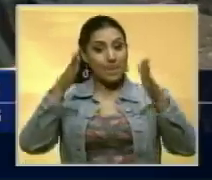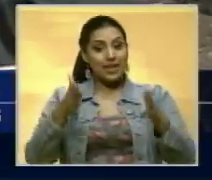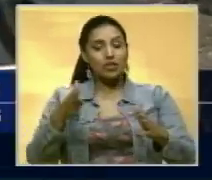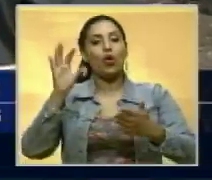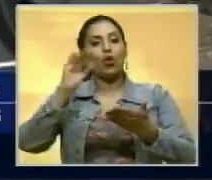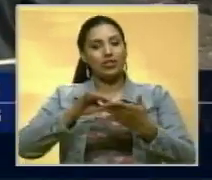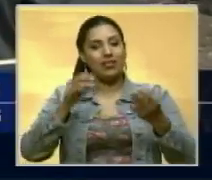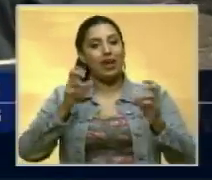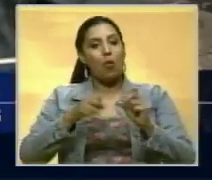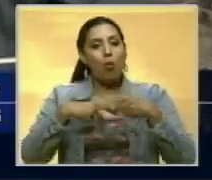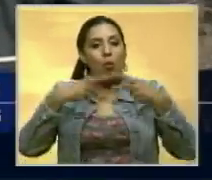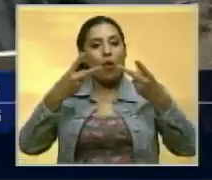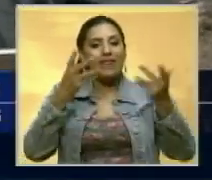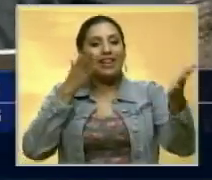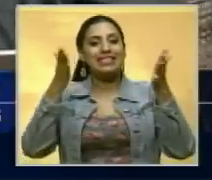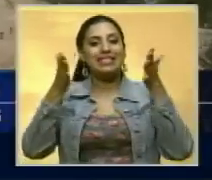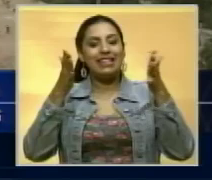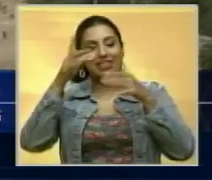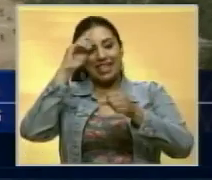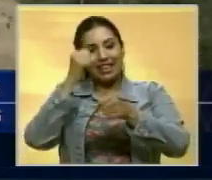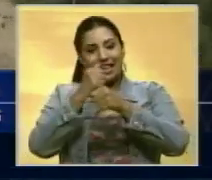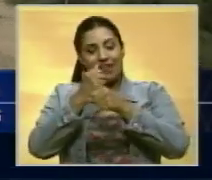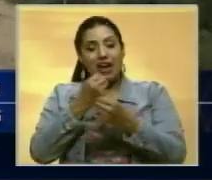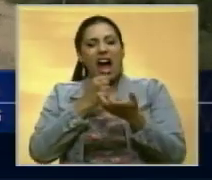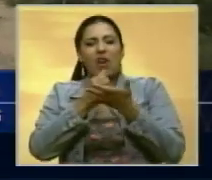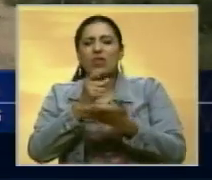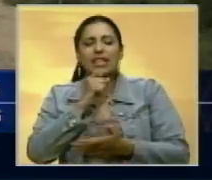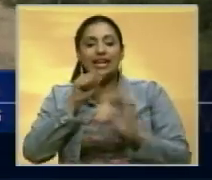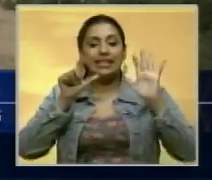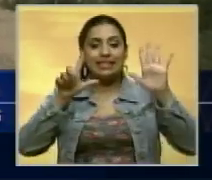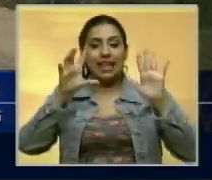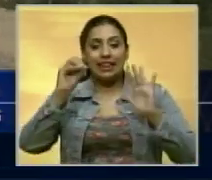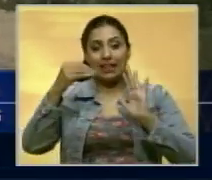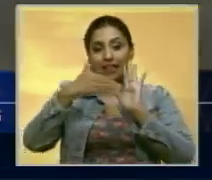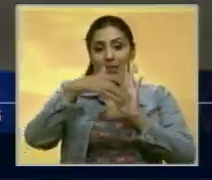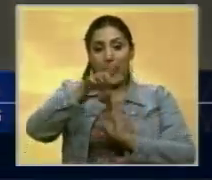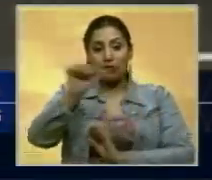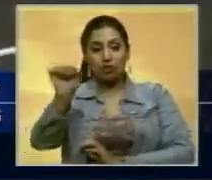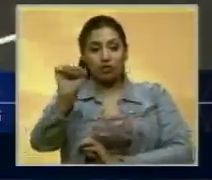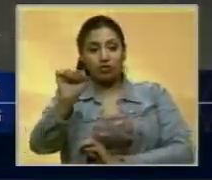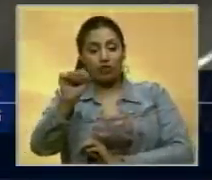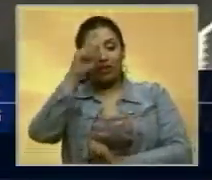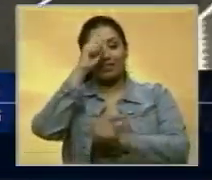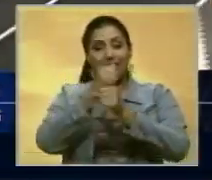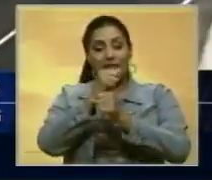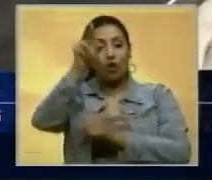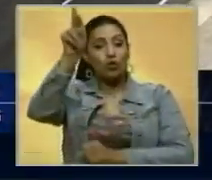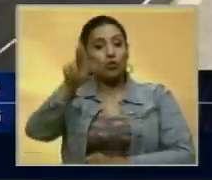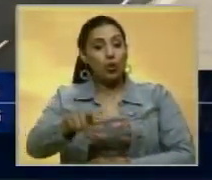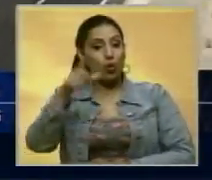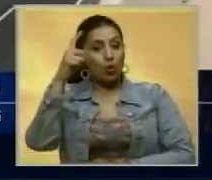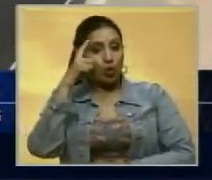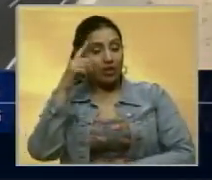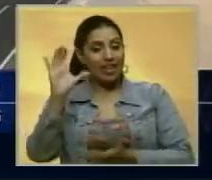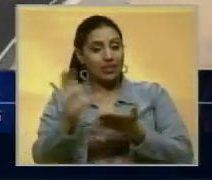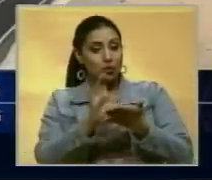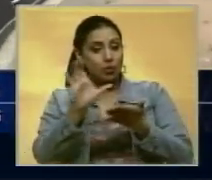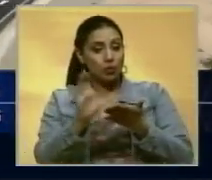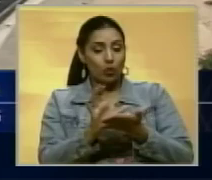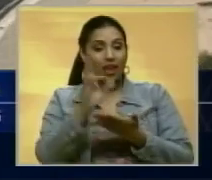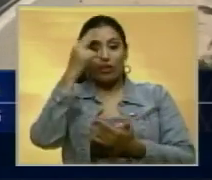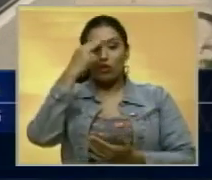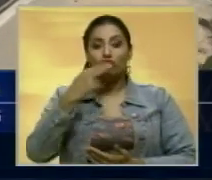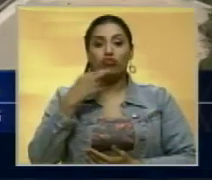Sauce aseguró que con la puesta en servicio de esta obra se beneficiarán 70.000 conductores que transitan diariamente entre las ciudades de